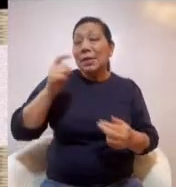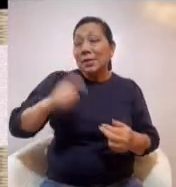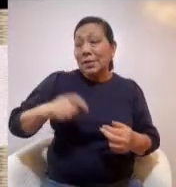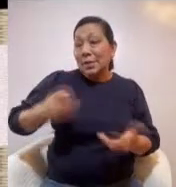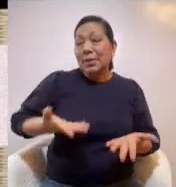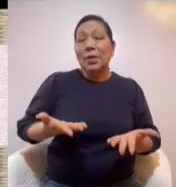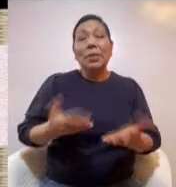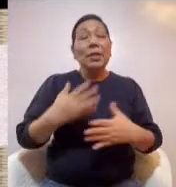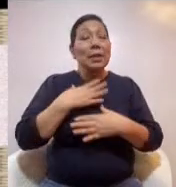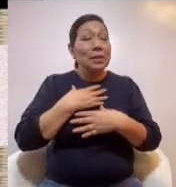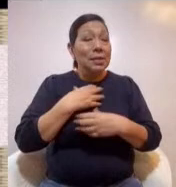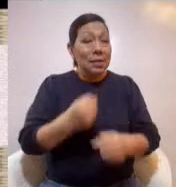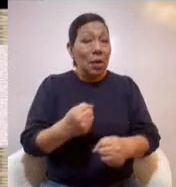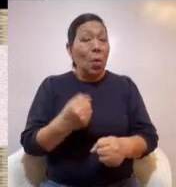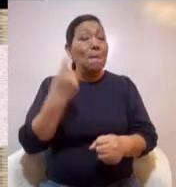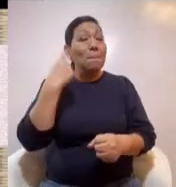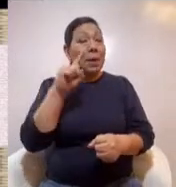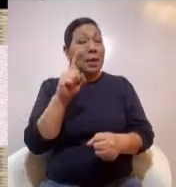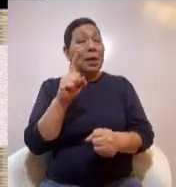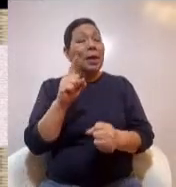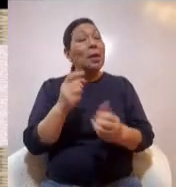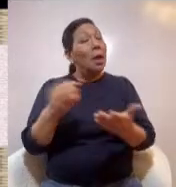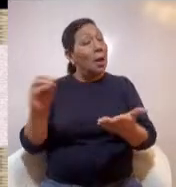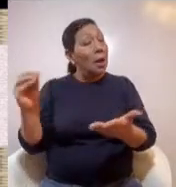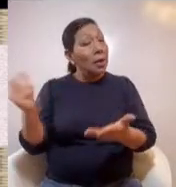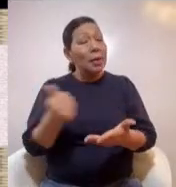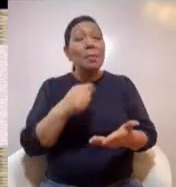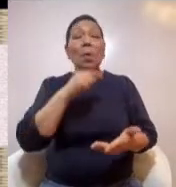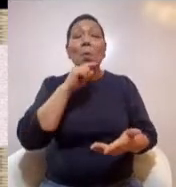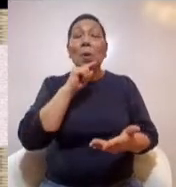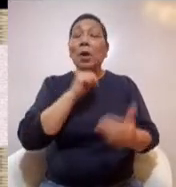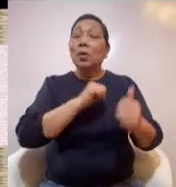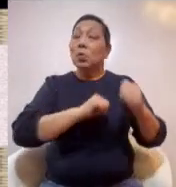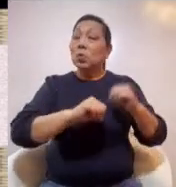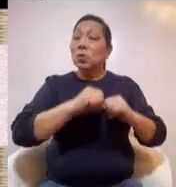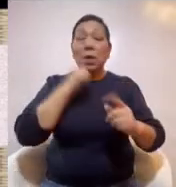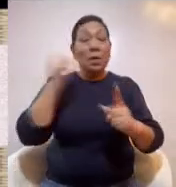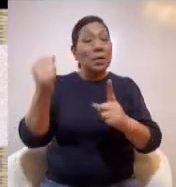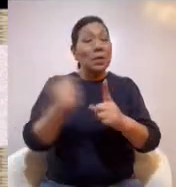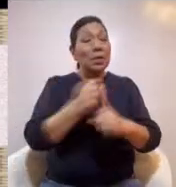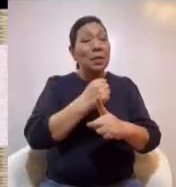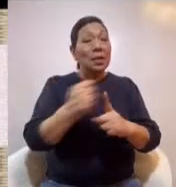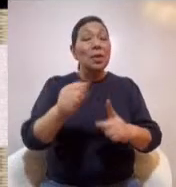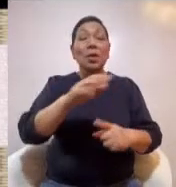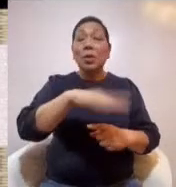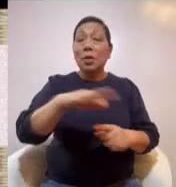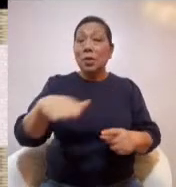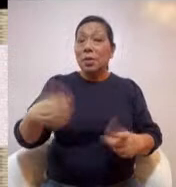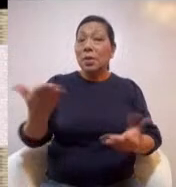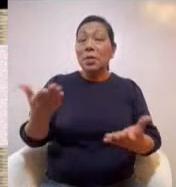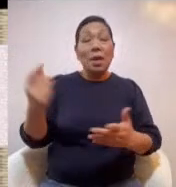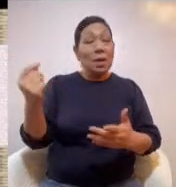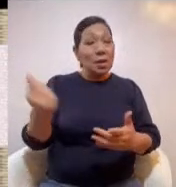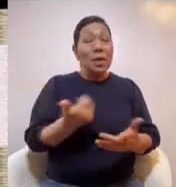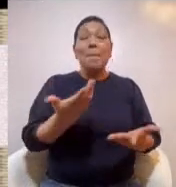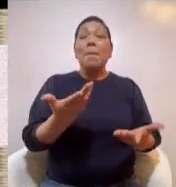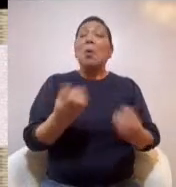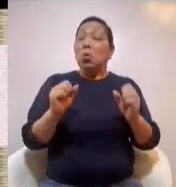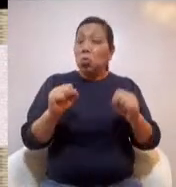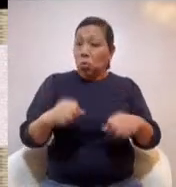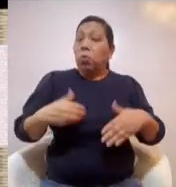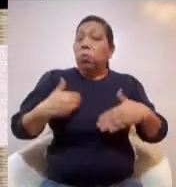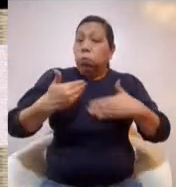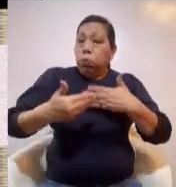recursos que tiene el sistema de salud para atender de manera inmediata a las mujeres que son víctimas de violencia, a las niñas de manera